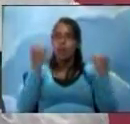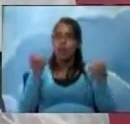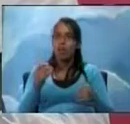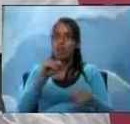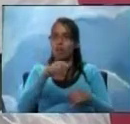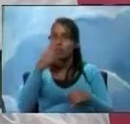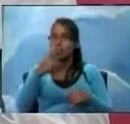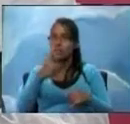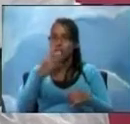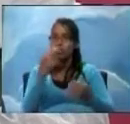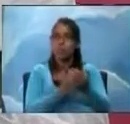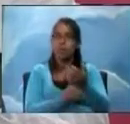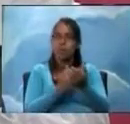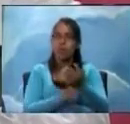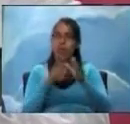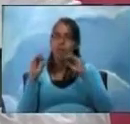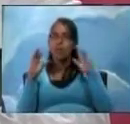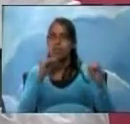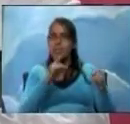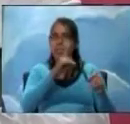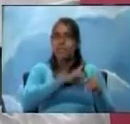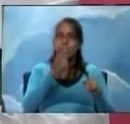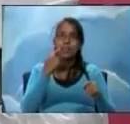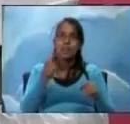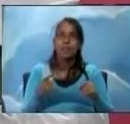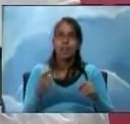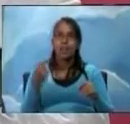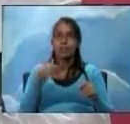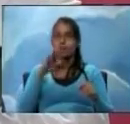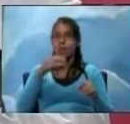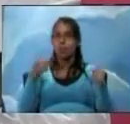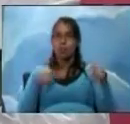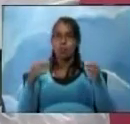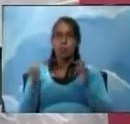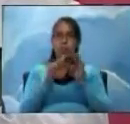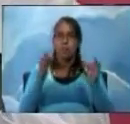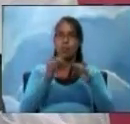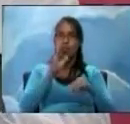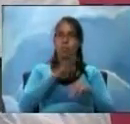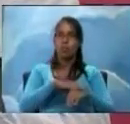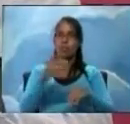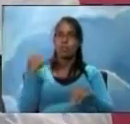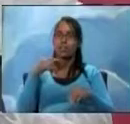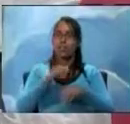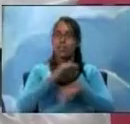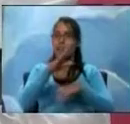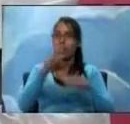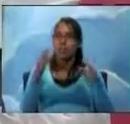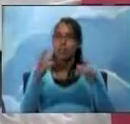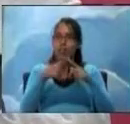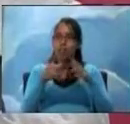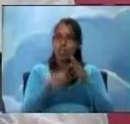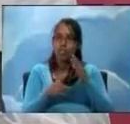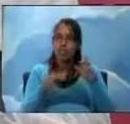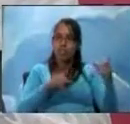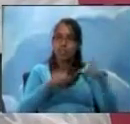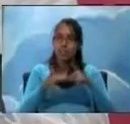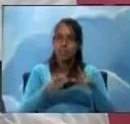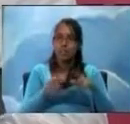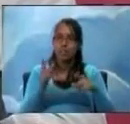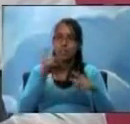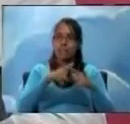Ahora cuando el hermano hacía el comentario, estaba yo ya preparándome, porque tenemos que dejar las cosas listas antes de salir para